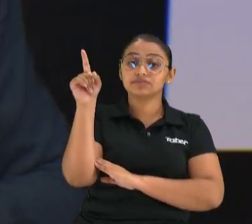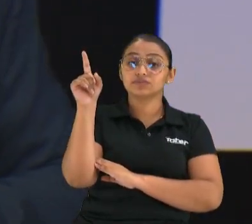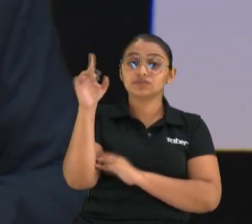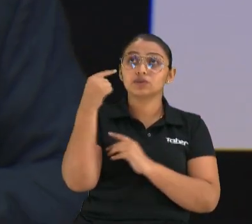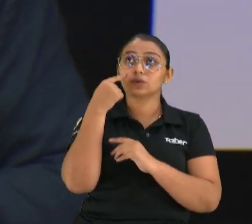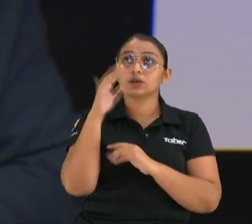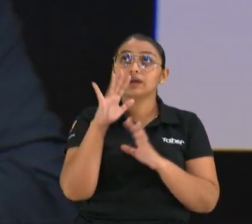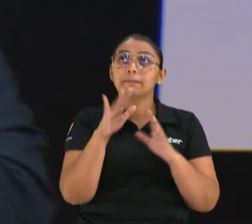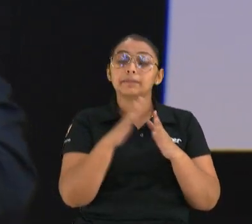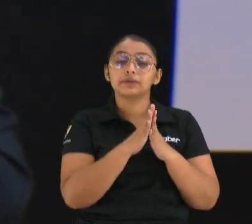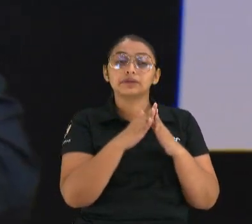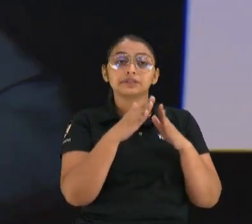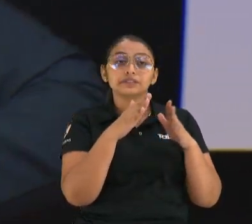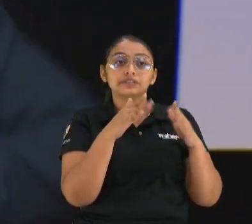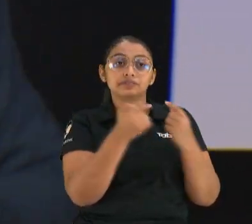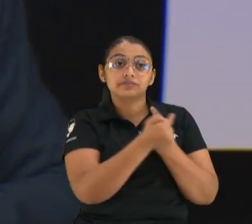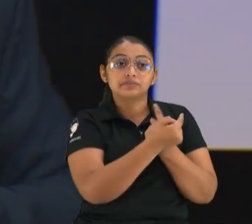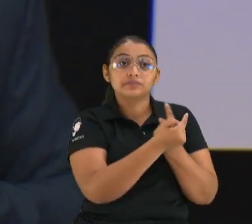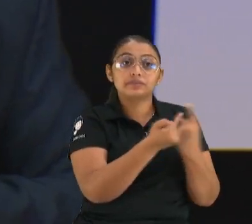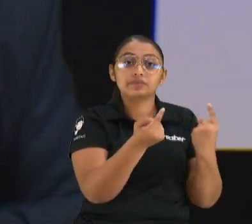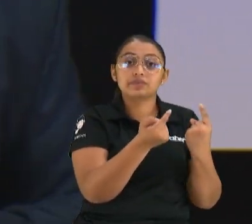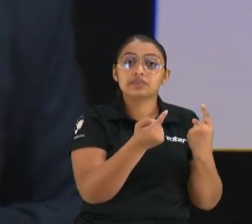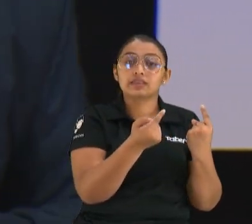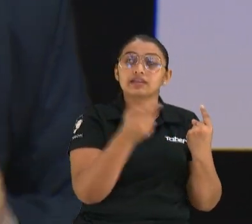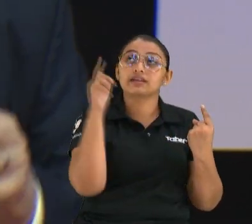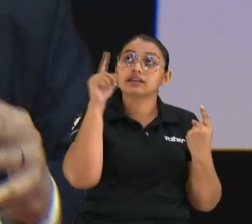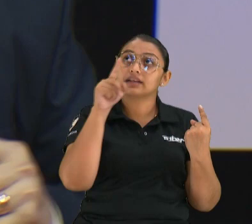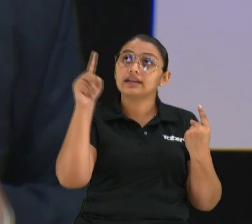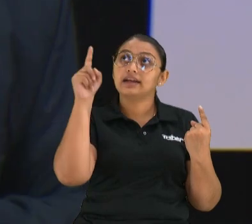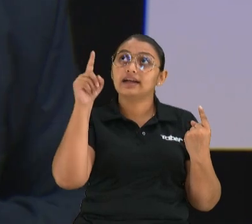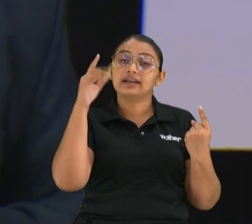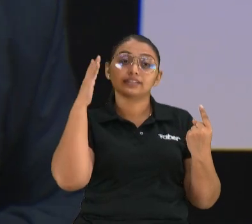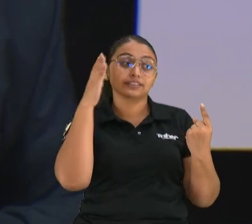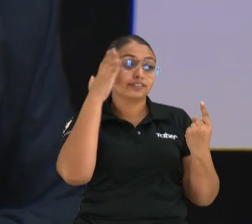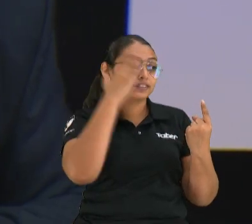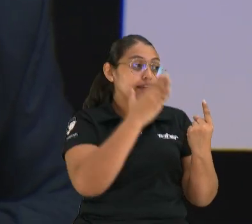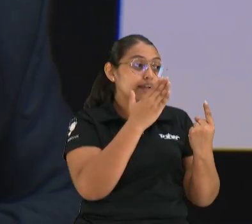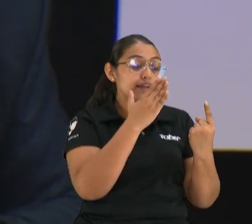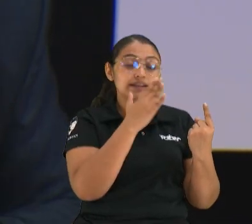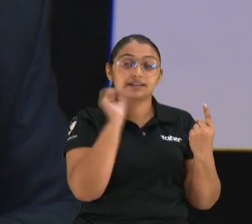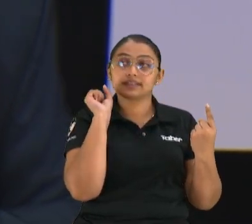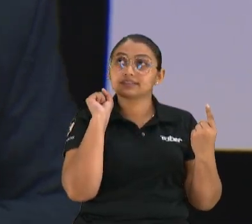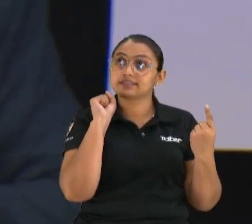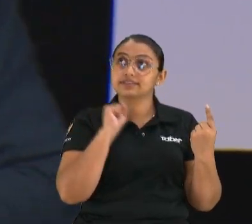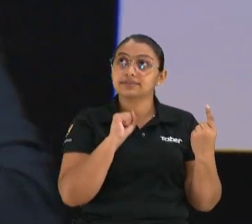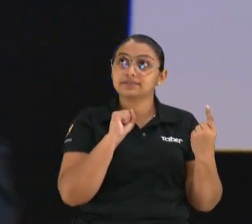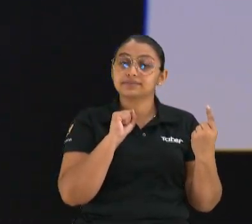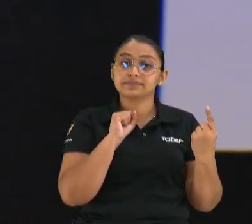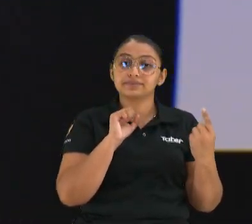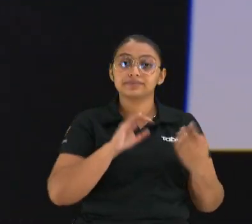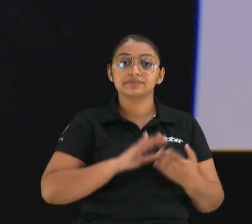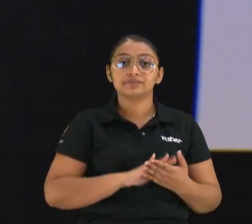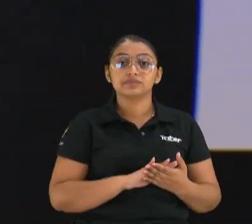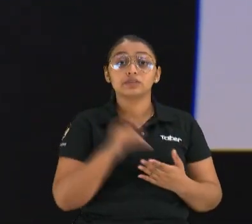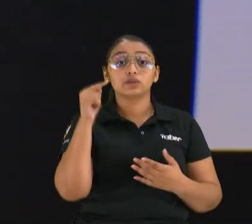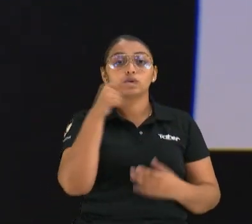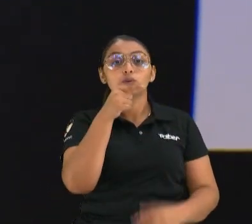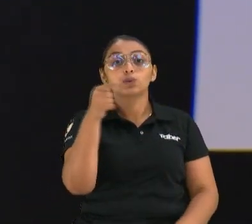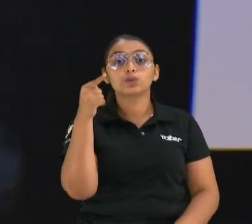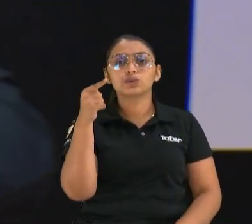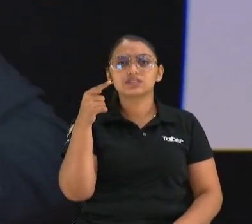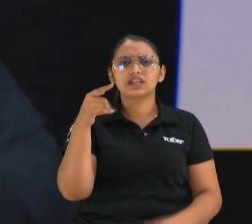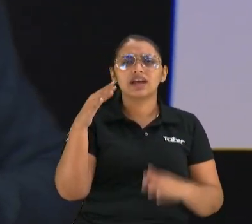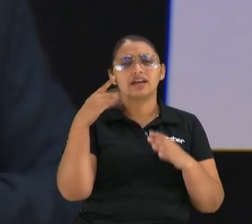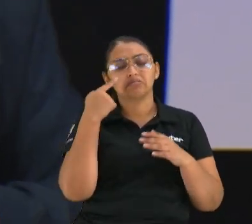creación de interrogada niega la existencia de dios me interesa probada ignora las consecuencias que sucede usted ha venido a orar por un milagro